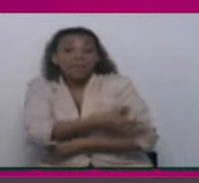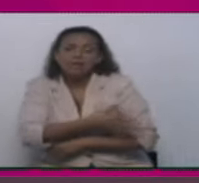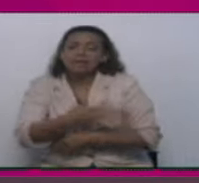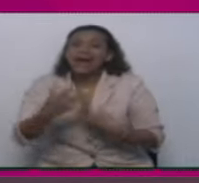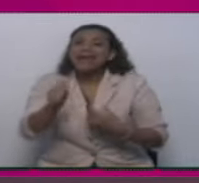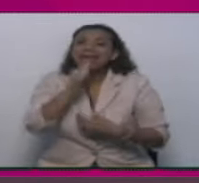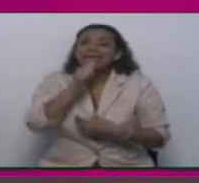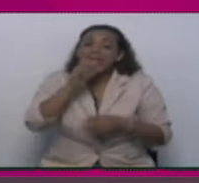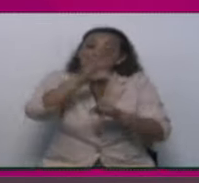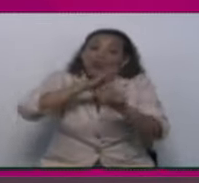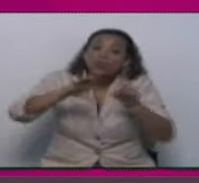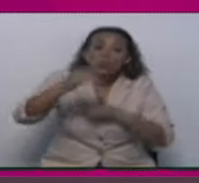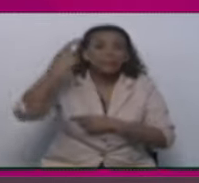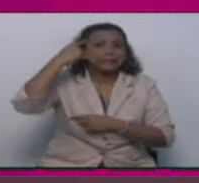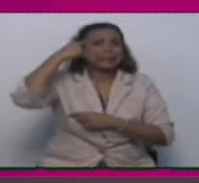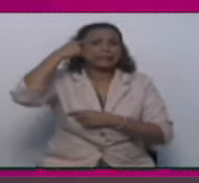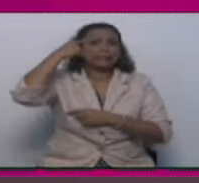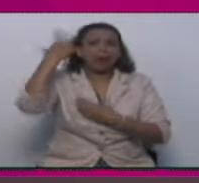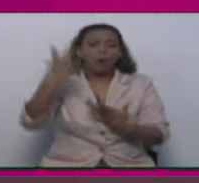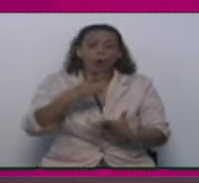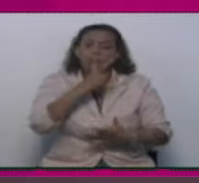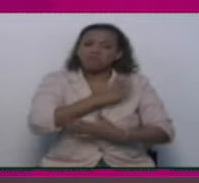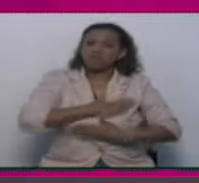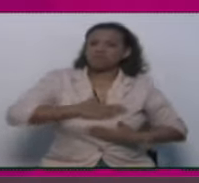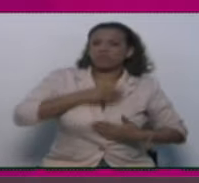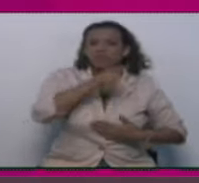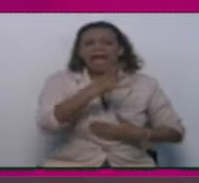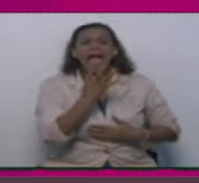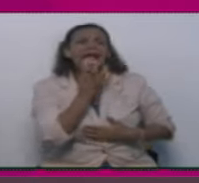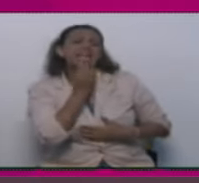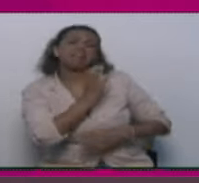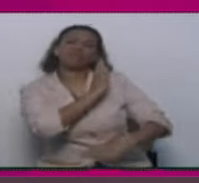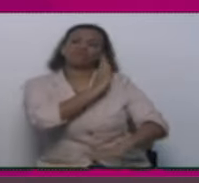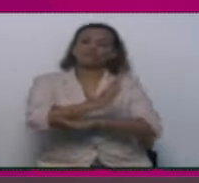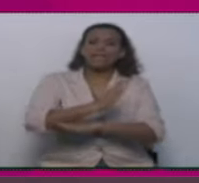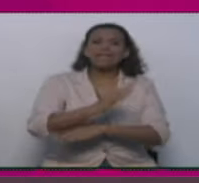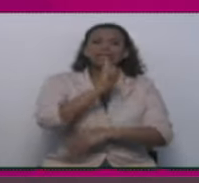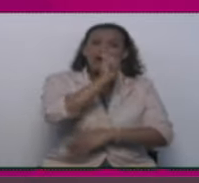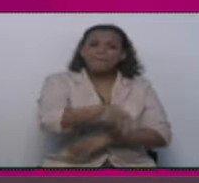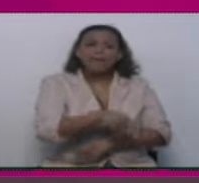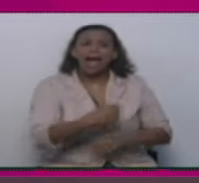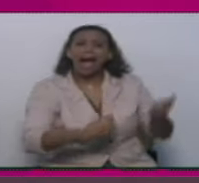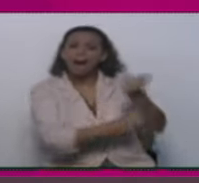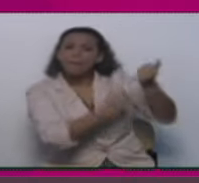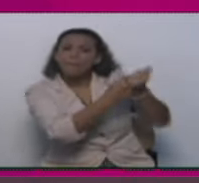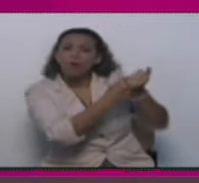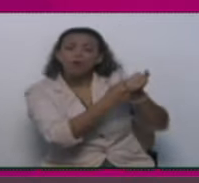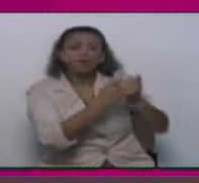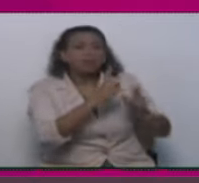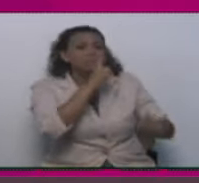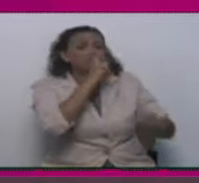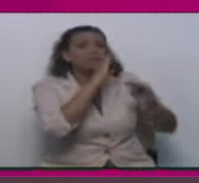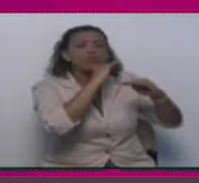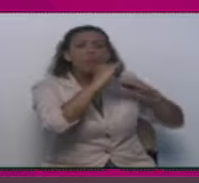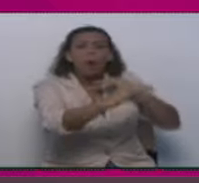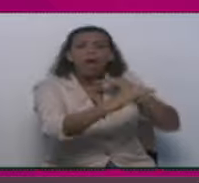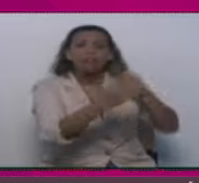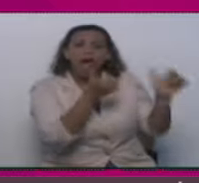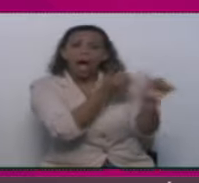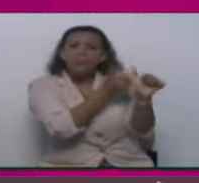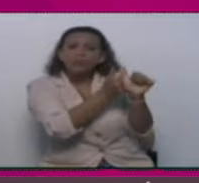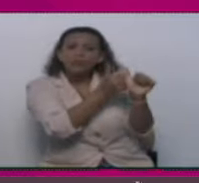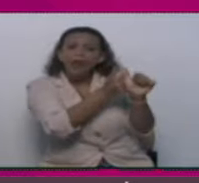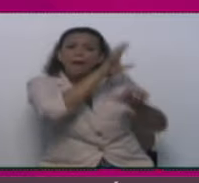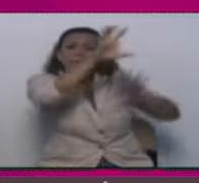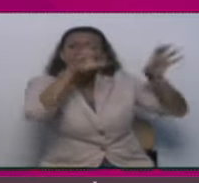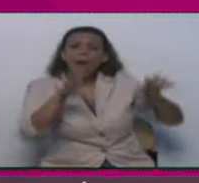a la cultura de impunidad que goza Israel y gracias también al silencio cómplice por parte